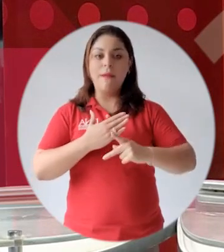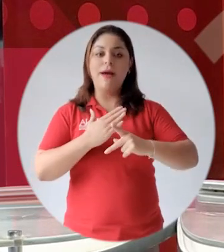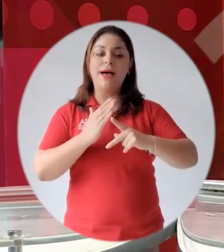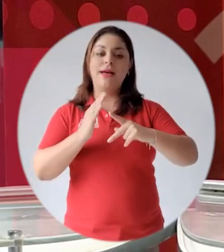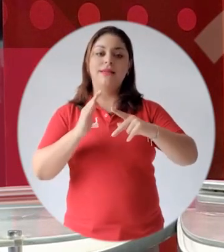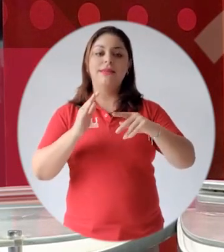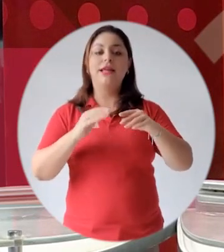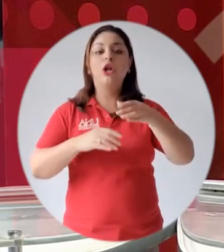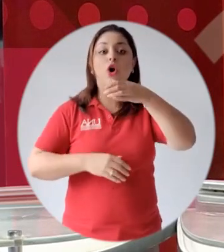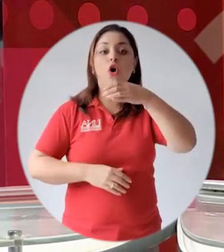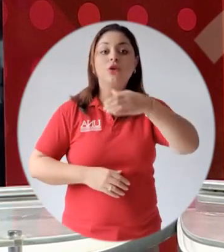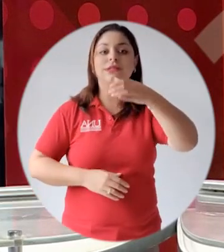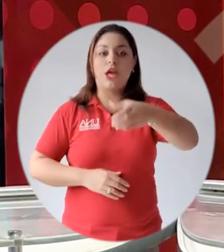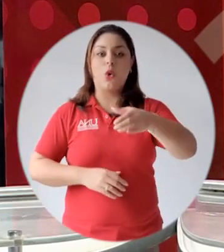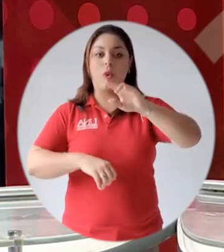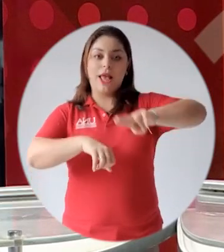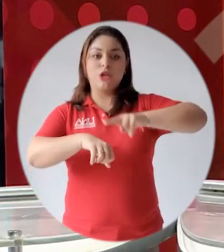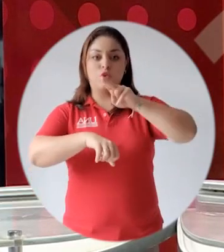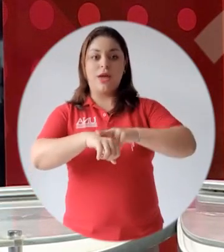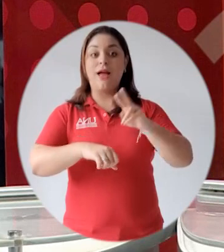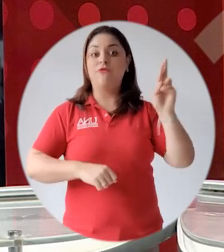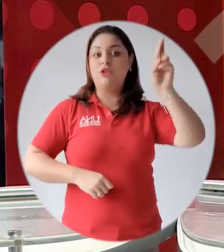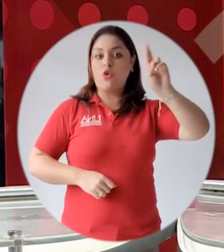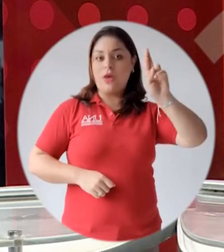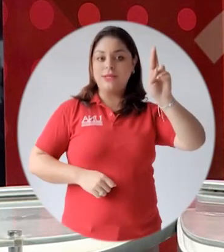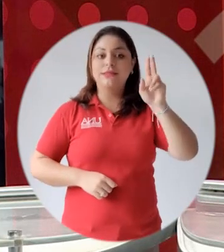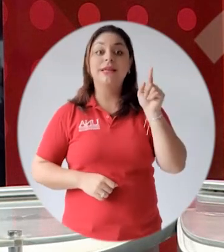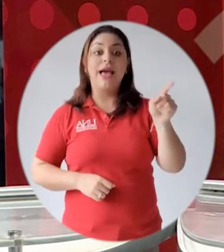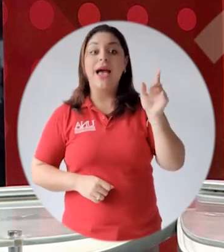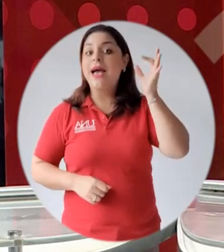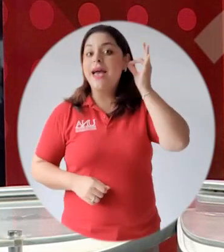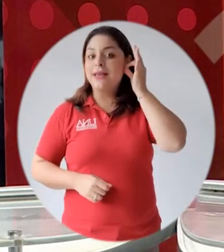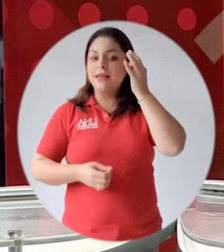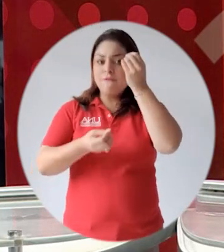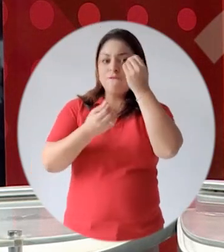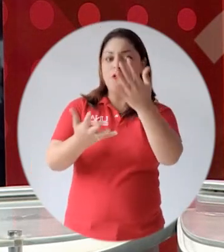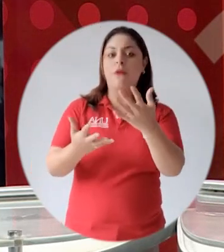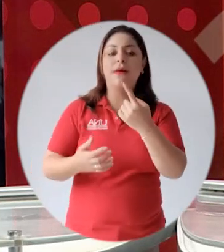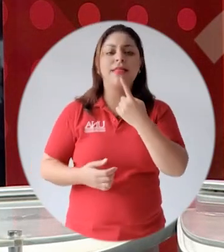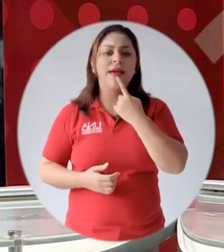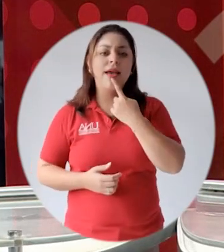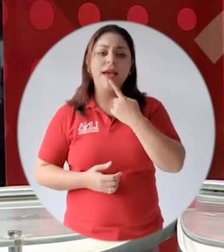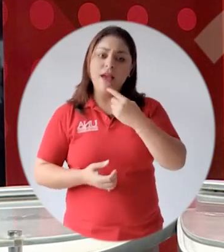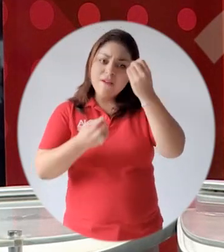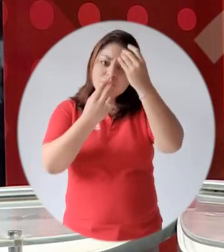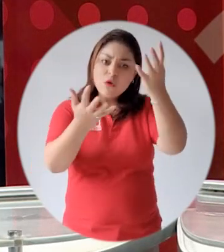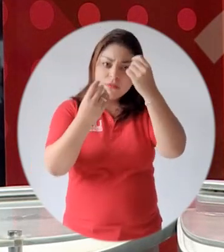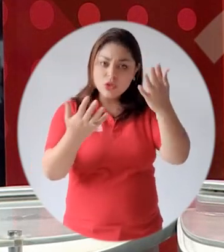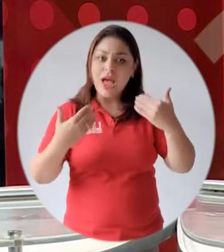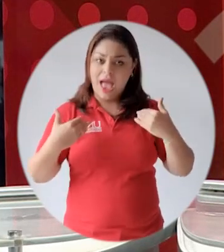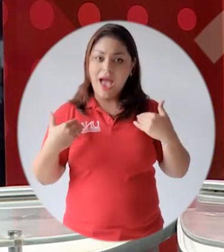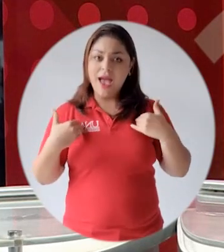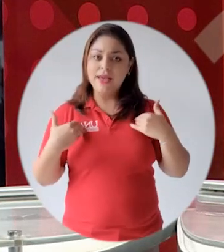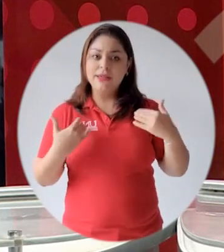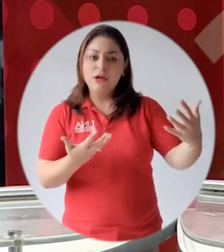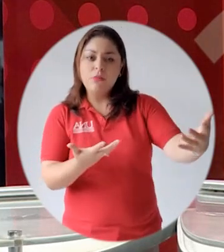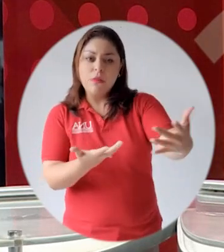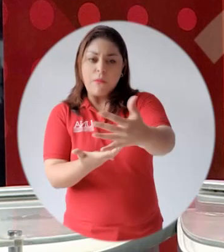del Consejo Nacional de Rectores, y ella mencionó que la información que se obtiene con esta encuesta de uso del tiempo es